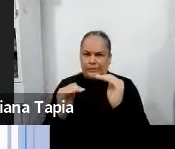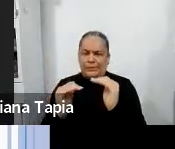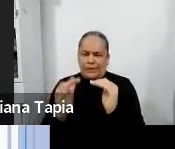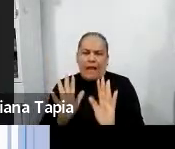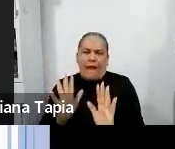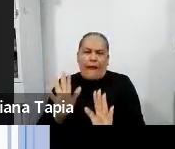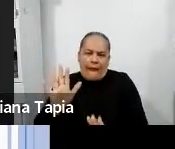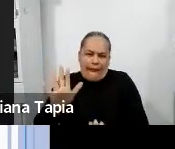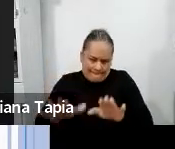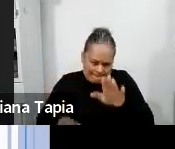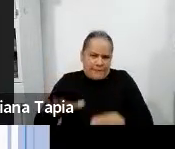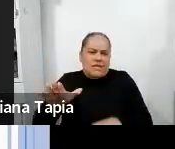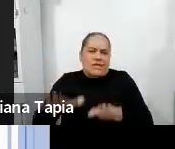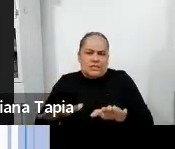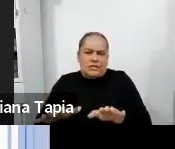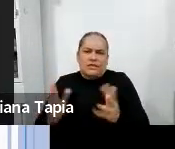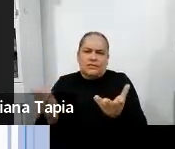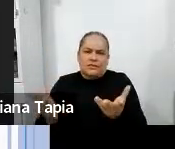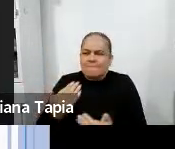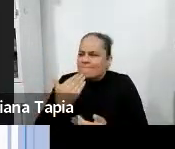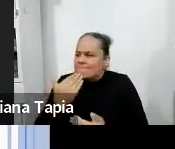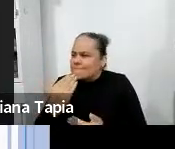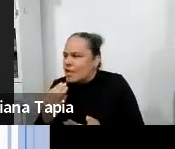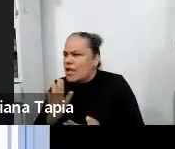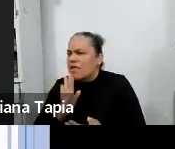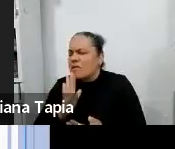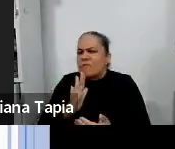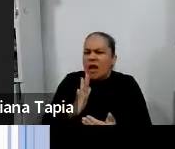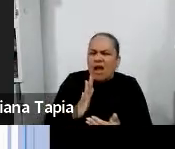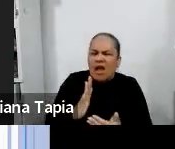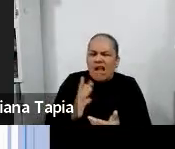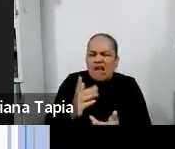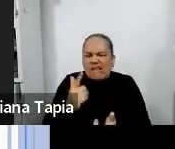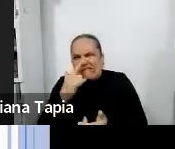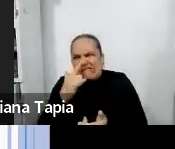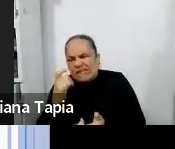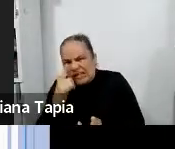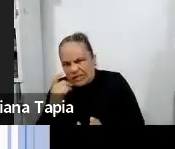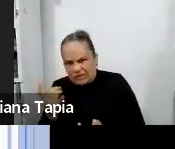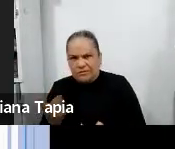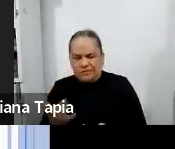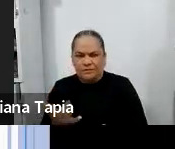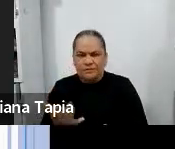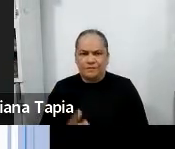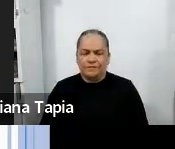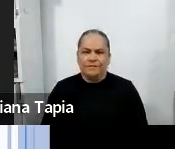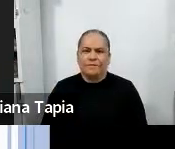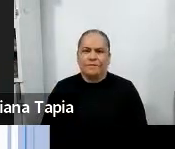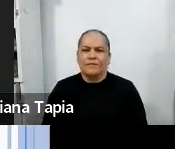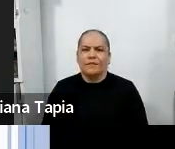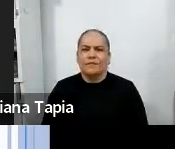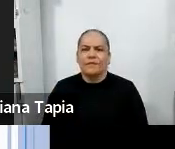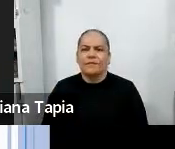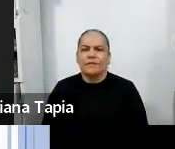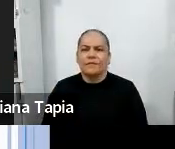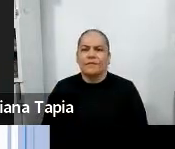o en caso de no encontrar las condiciones óptimas, va a dar como resultado la posibilidad de una descompensación y